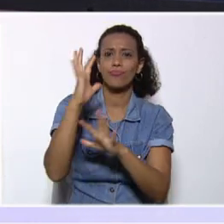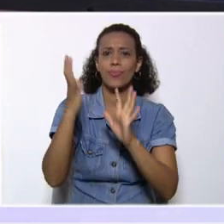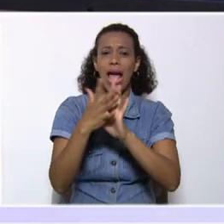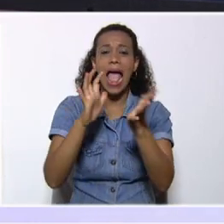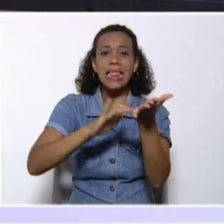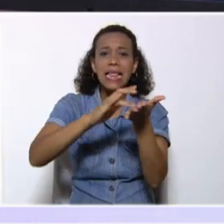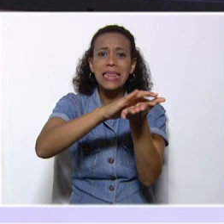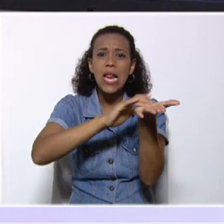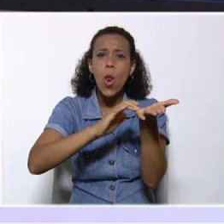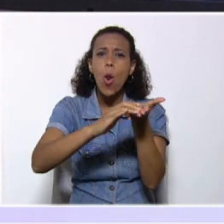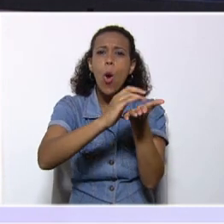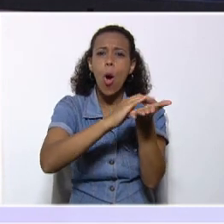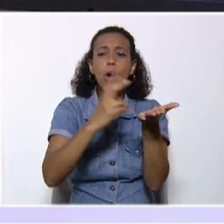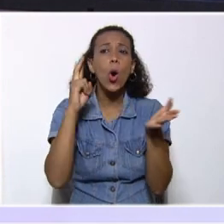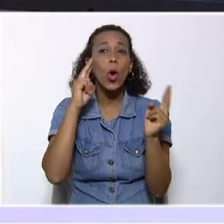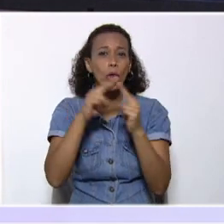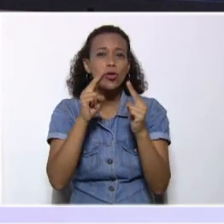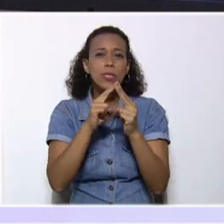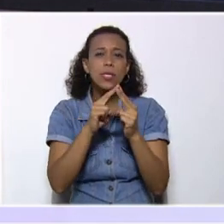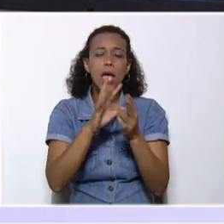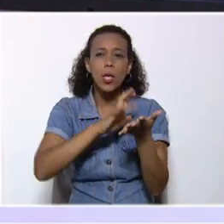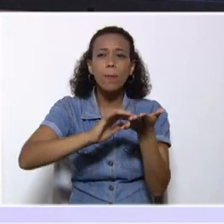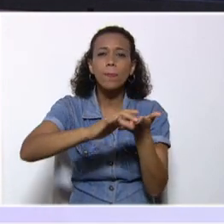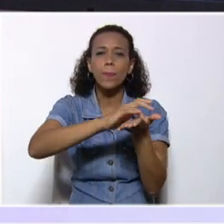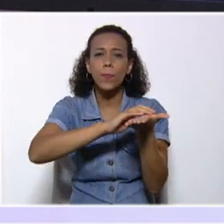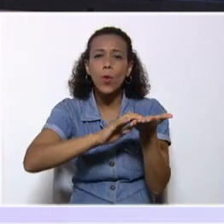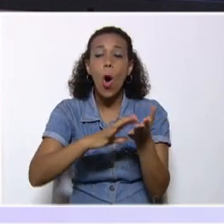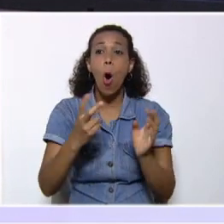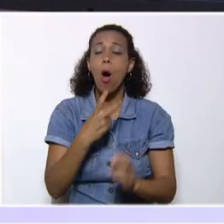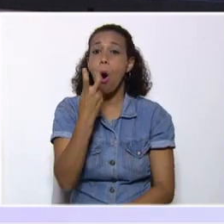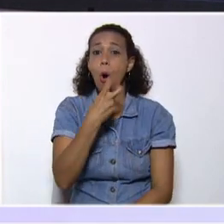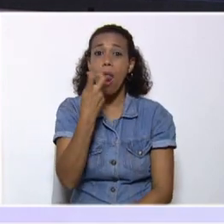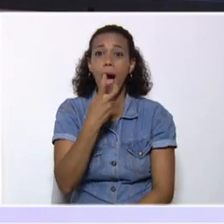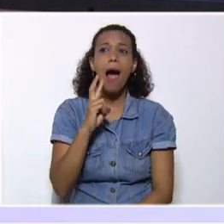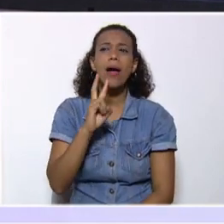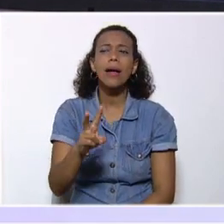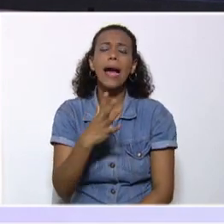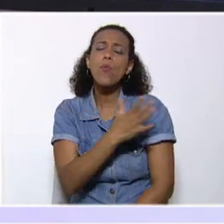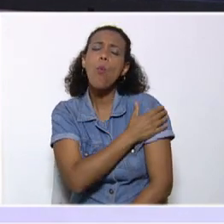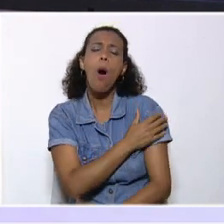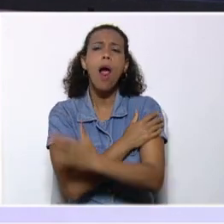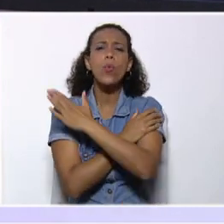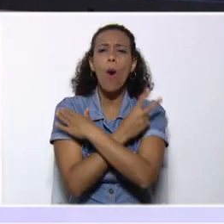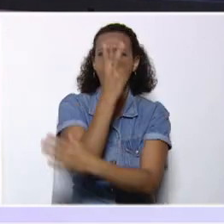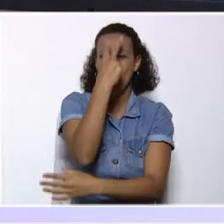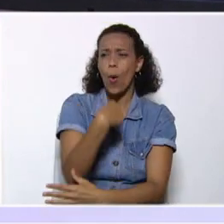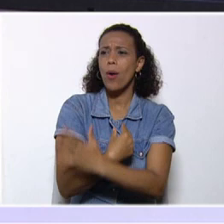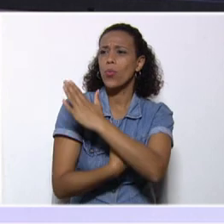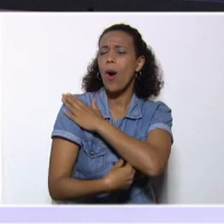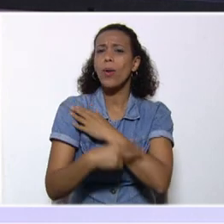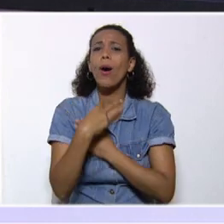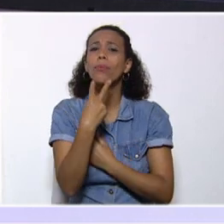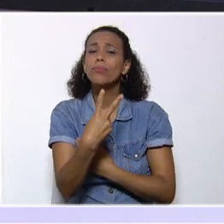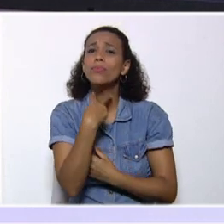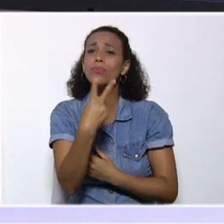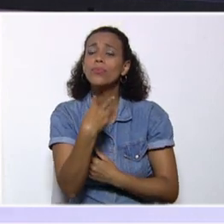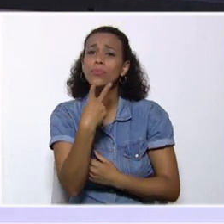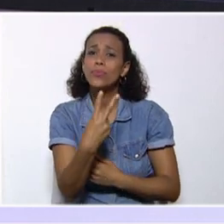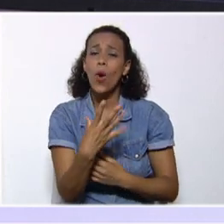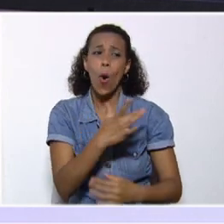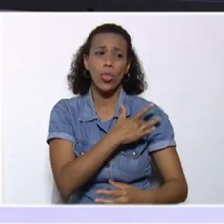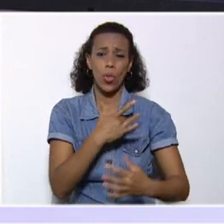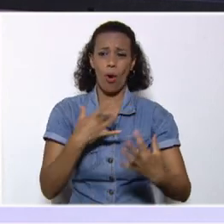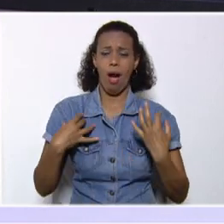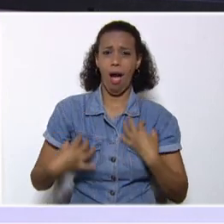en dactilológico para que vaya conociendo, o también de forma oral para que vaya diciendo qué parte del cuerpo es la que se está trabajando, la que se está tocando